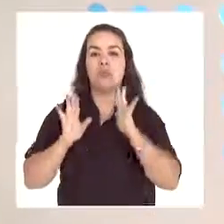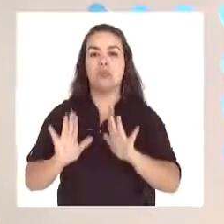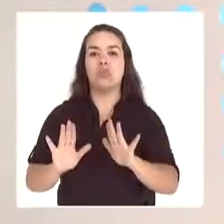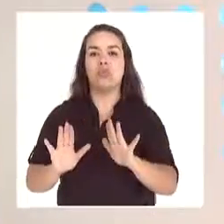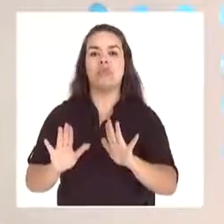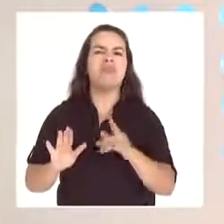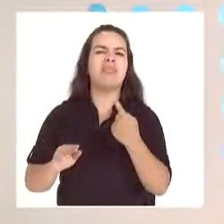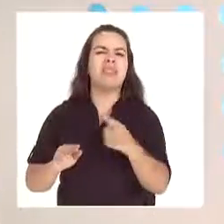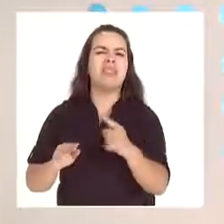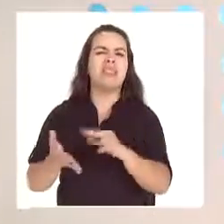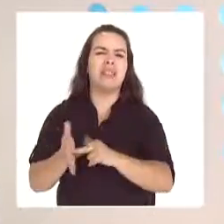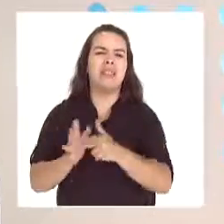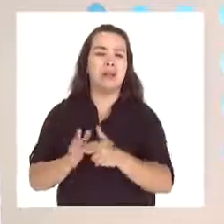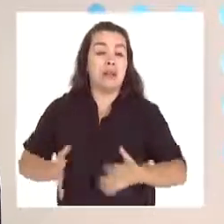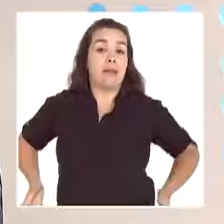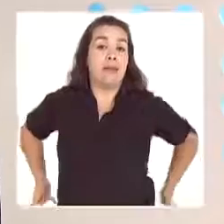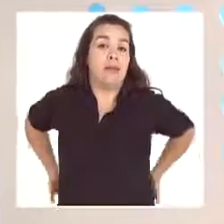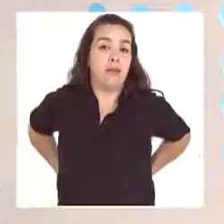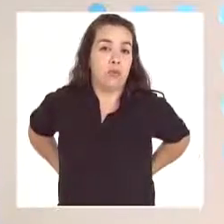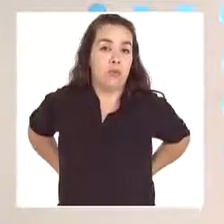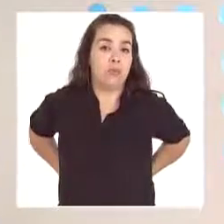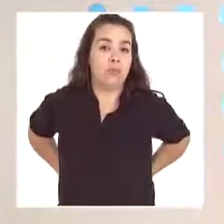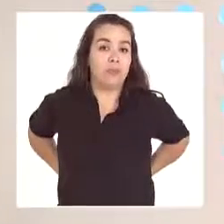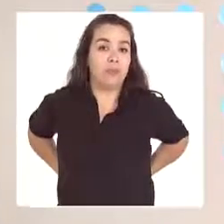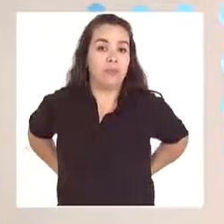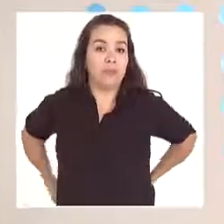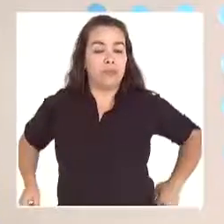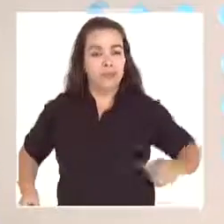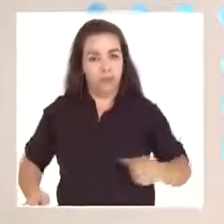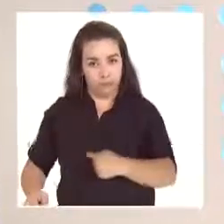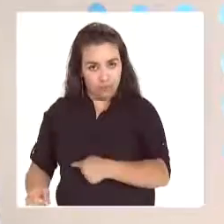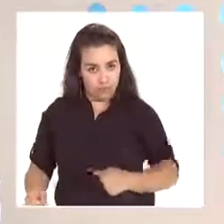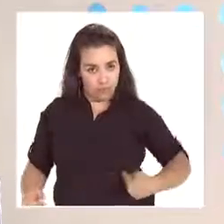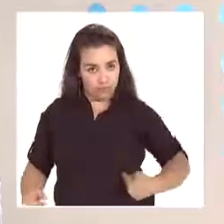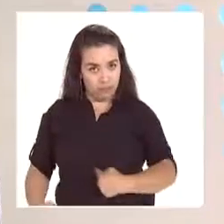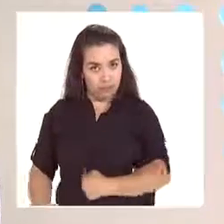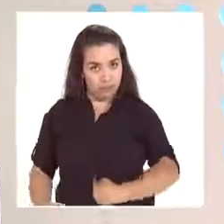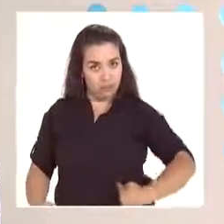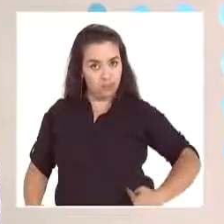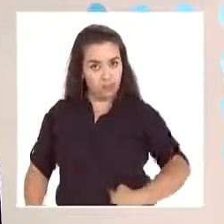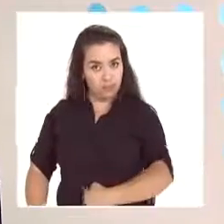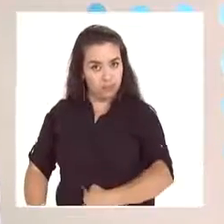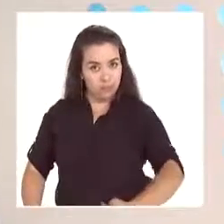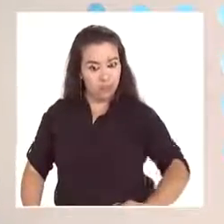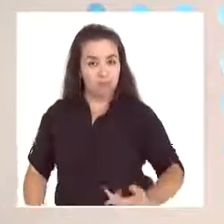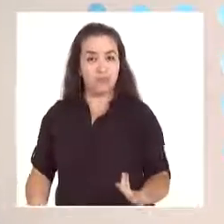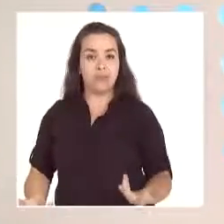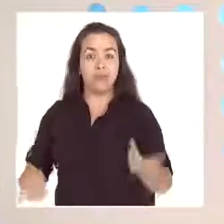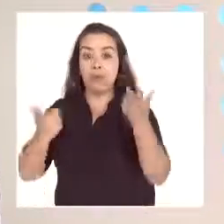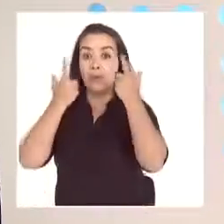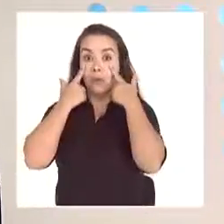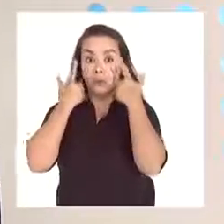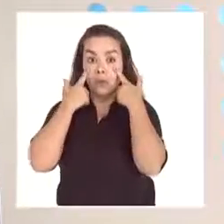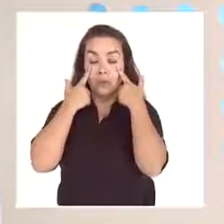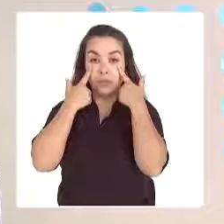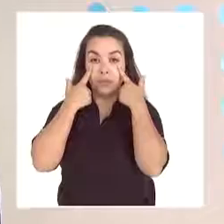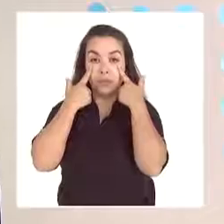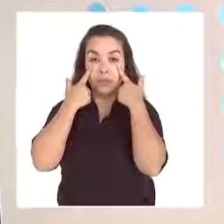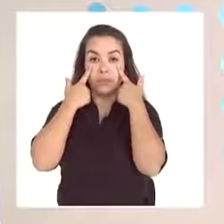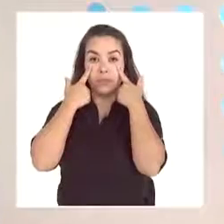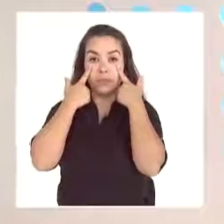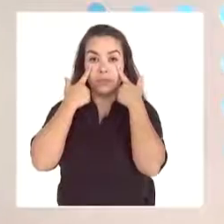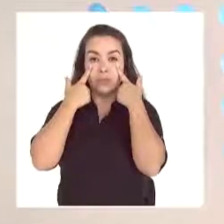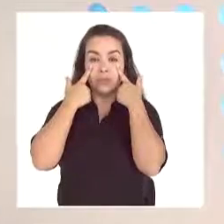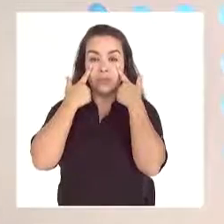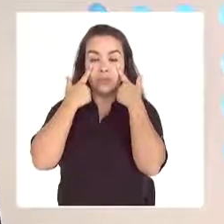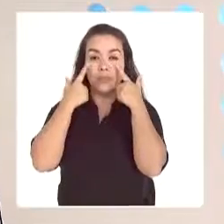es el riñón, el tracto gastrointestinal, los ojos,